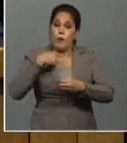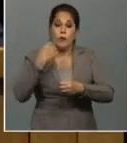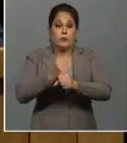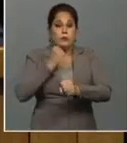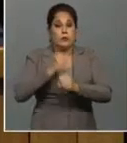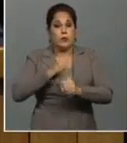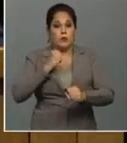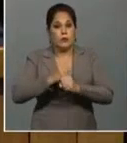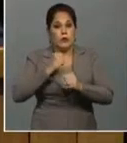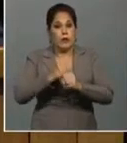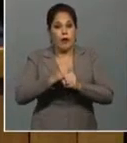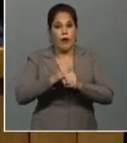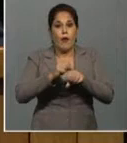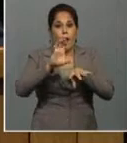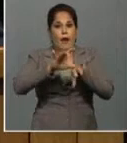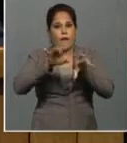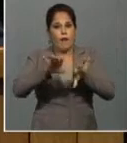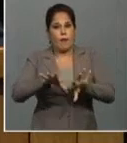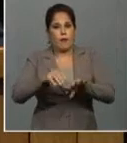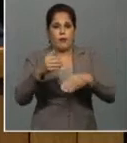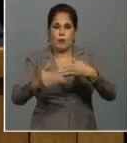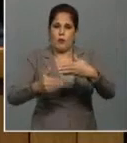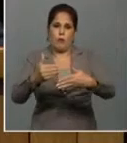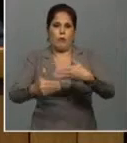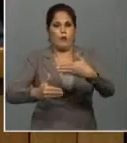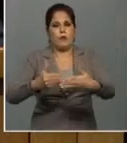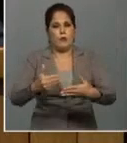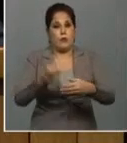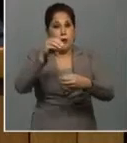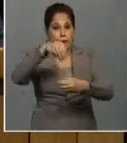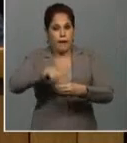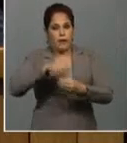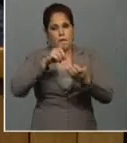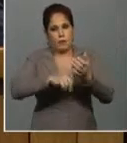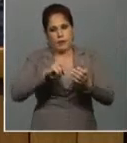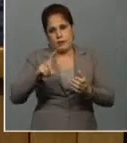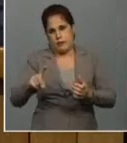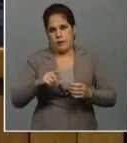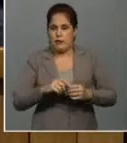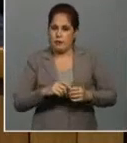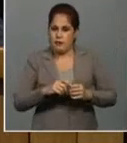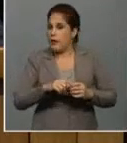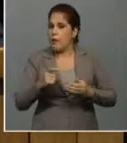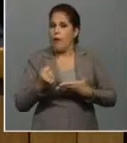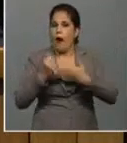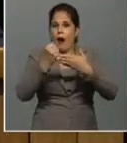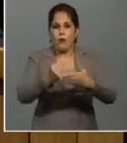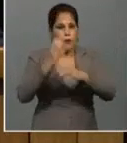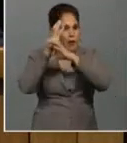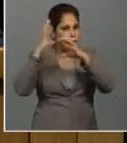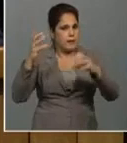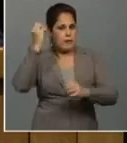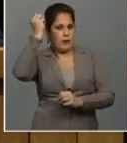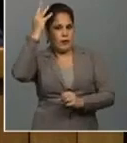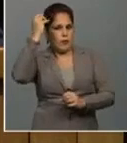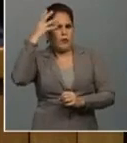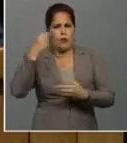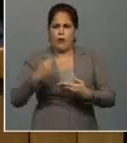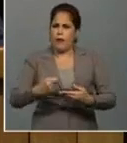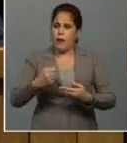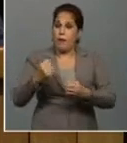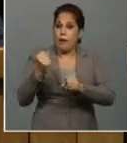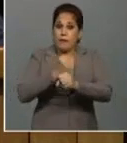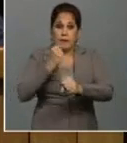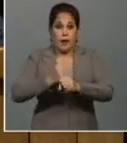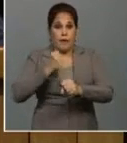labor la informatización de todos los procesos al interior de la organización el apoyo en la ciencia y la innovación para